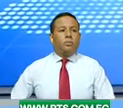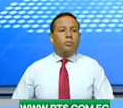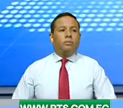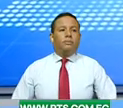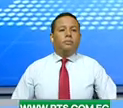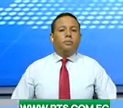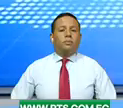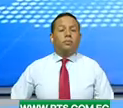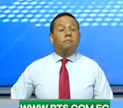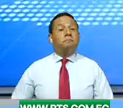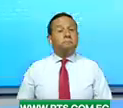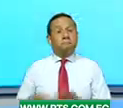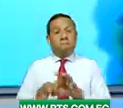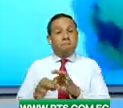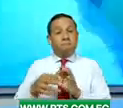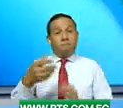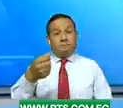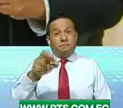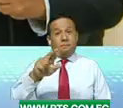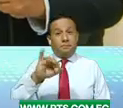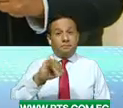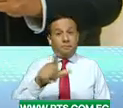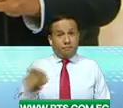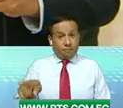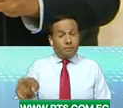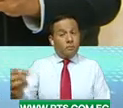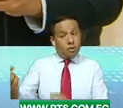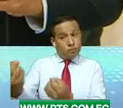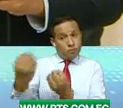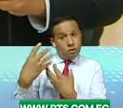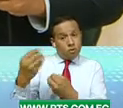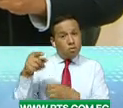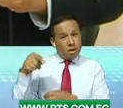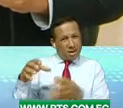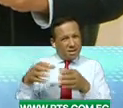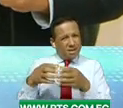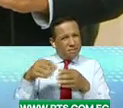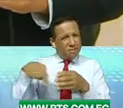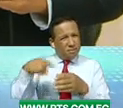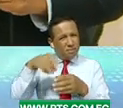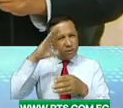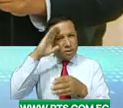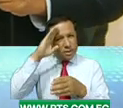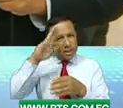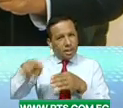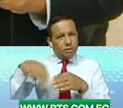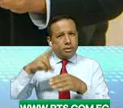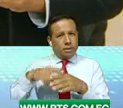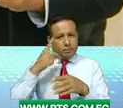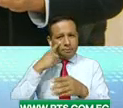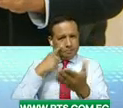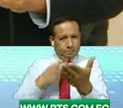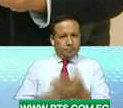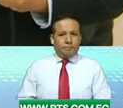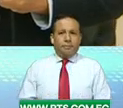Ahora sí, vamos con Charlie Pisa y el desarrollo de su informe desde el cuartel Modelo de la Policía Nacional. Te escuchamos.